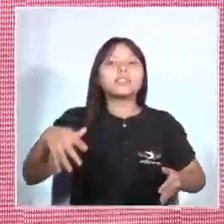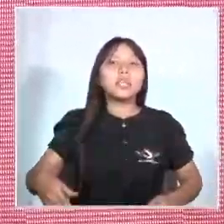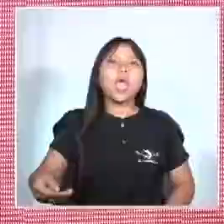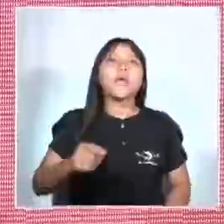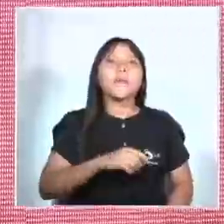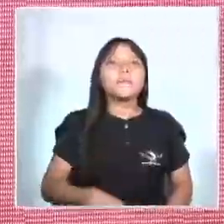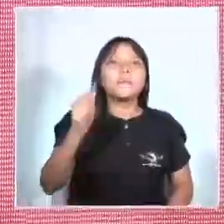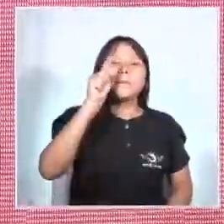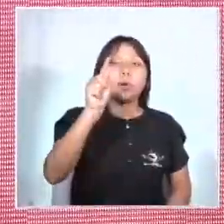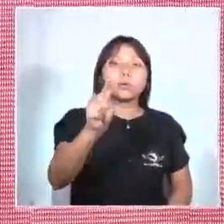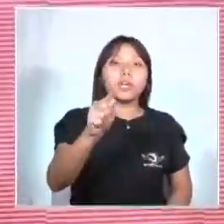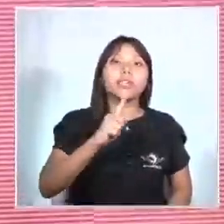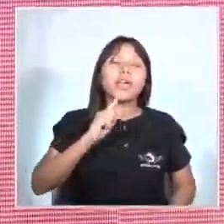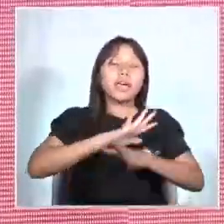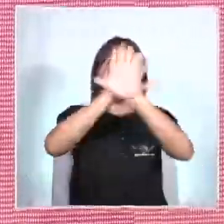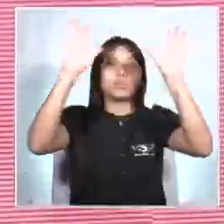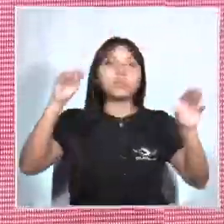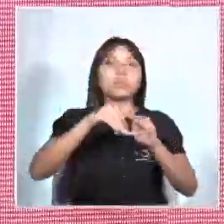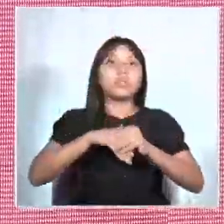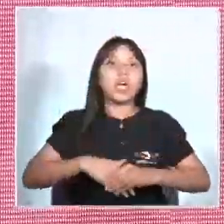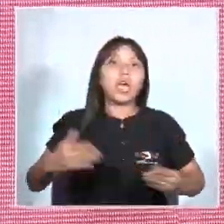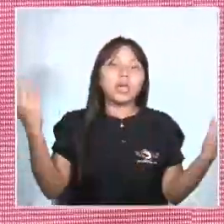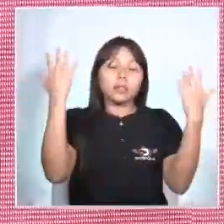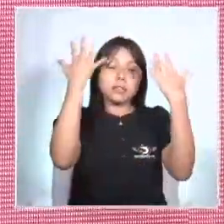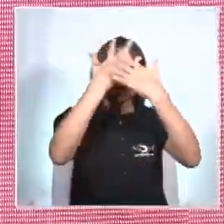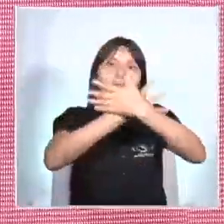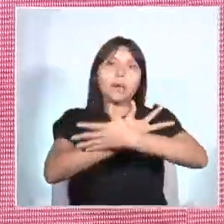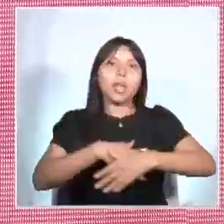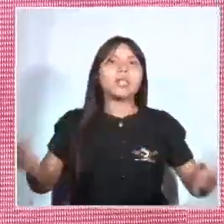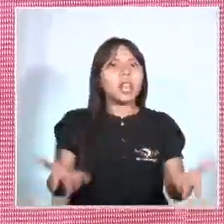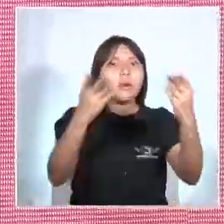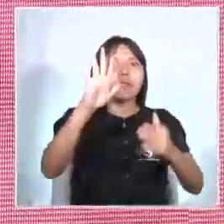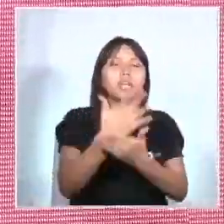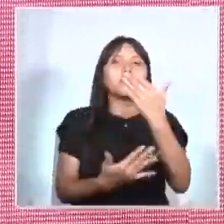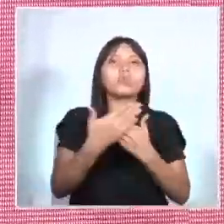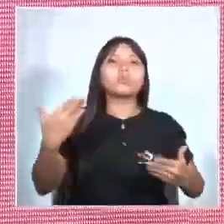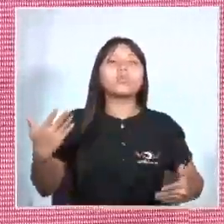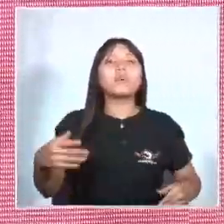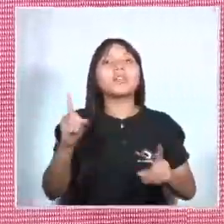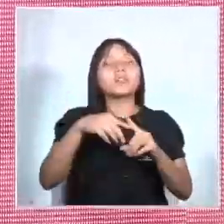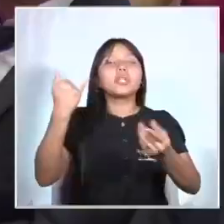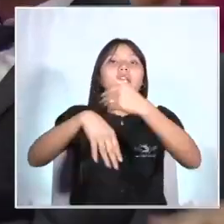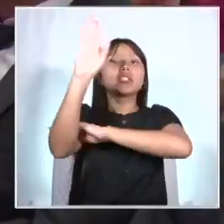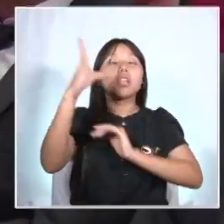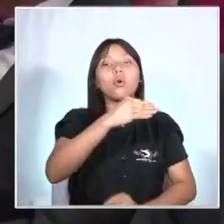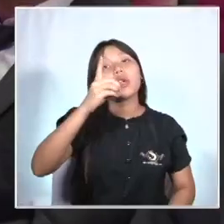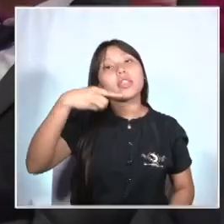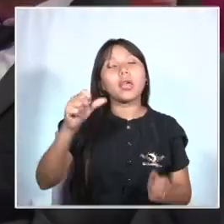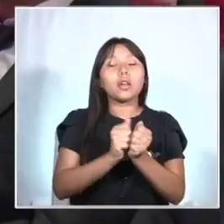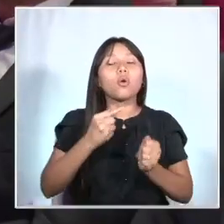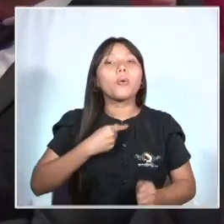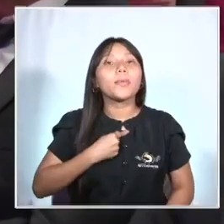usted es luz en medio de tiniebla. Entonces levante sus dos manos al cielo y diga conmigo: mi